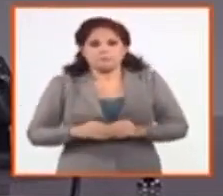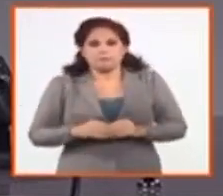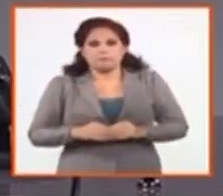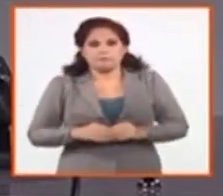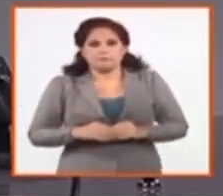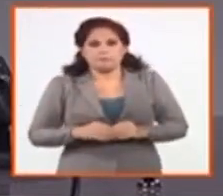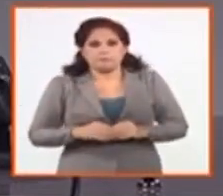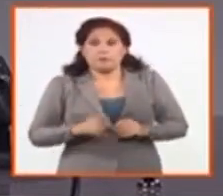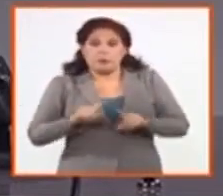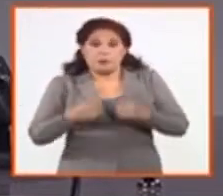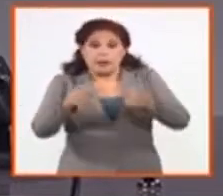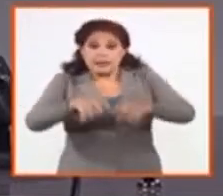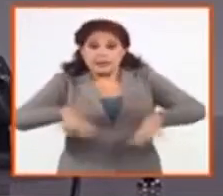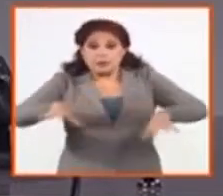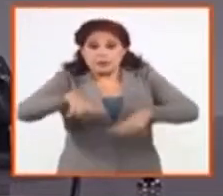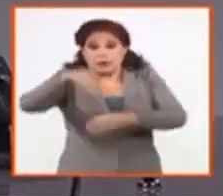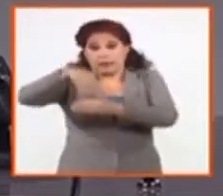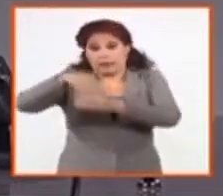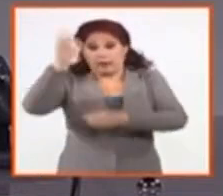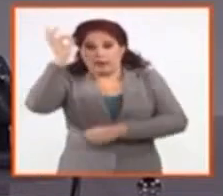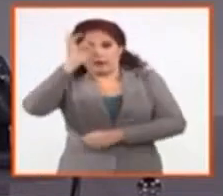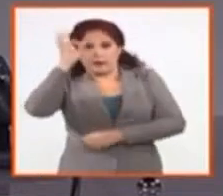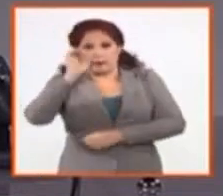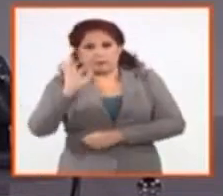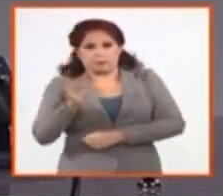la situación en Afganistán. Ahora,